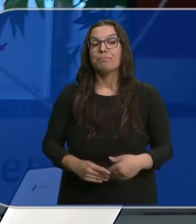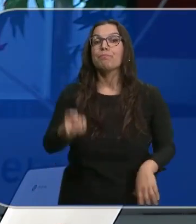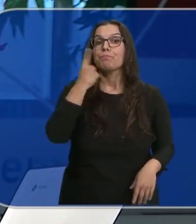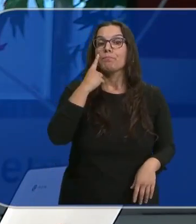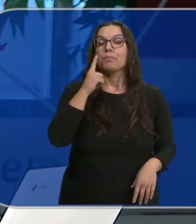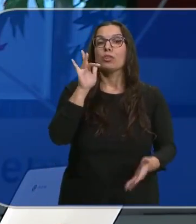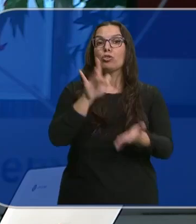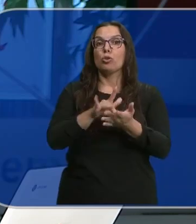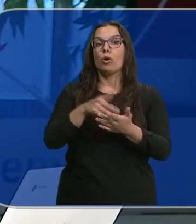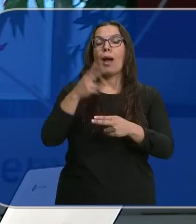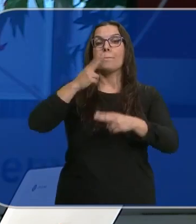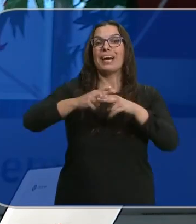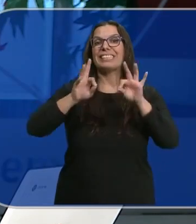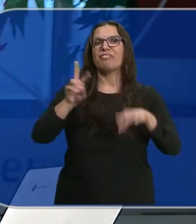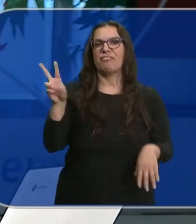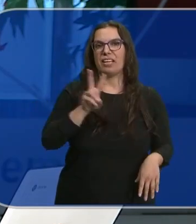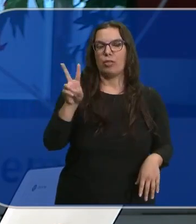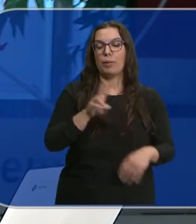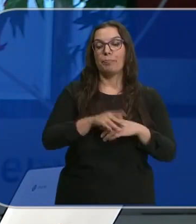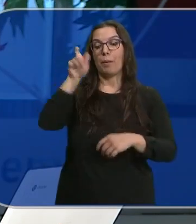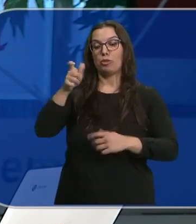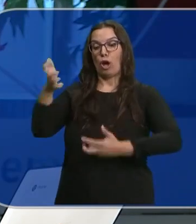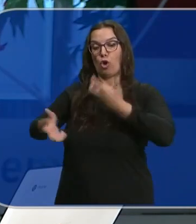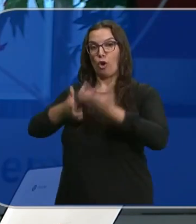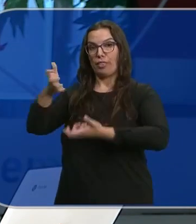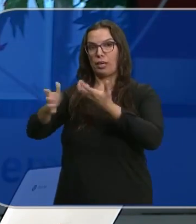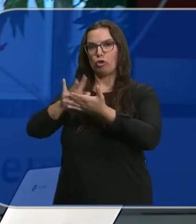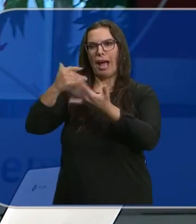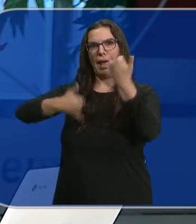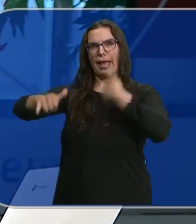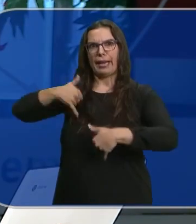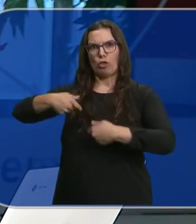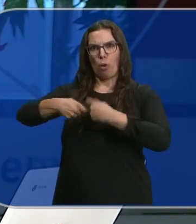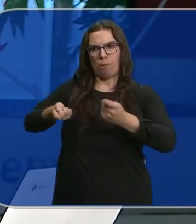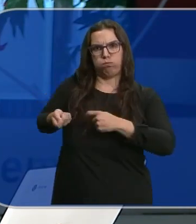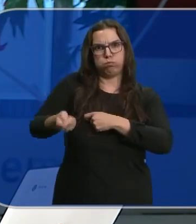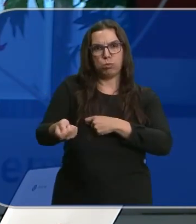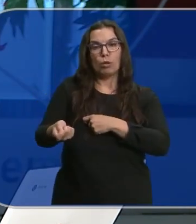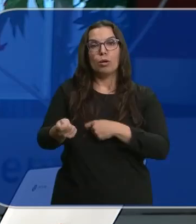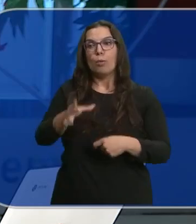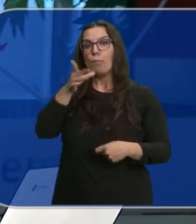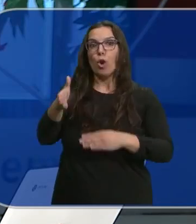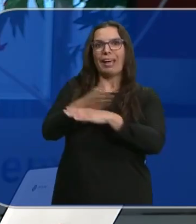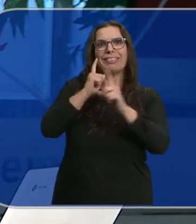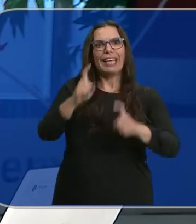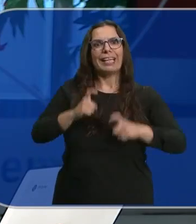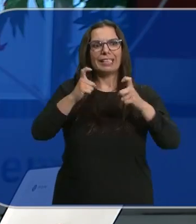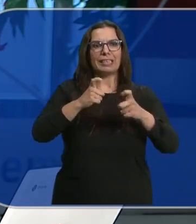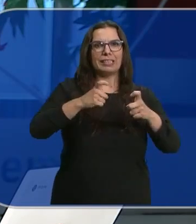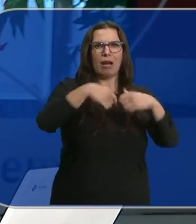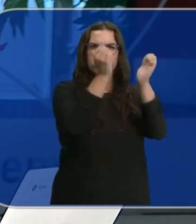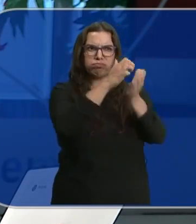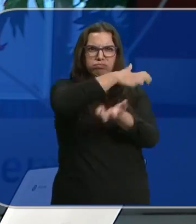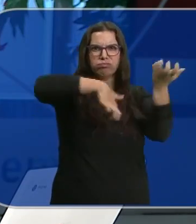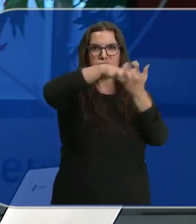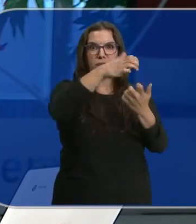atención a lo que ha ocurrido en un bar de Valladolid. El cocinero ha resultado herido con arma blanca después de intentar mediar en una pelea entre